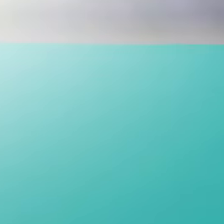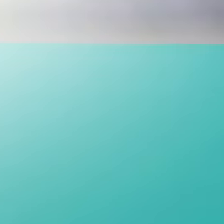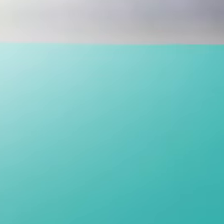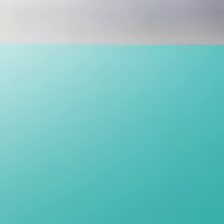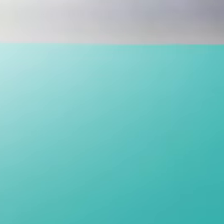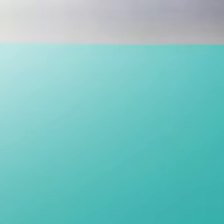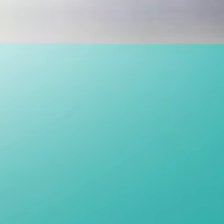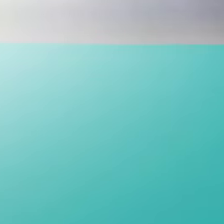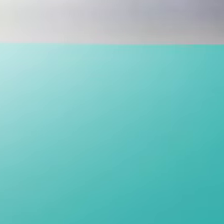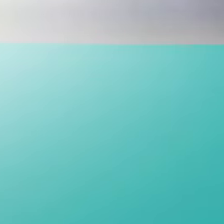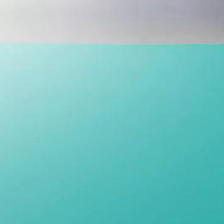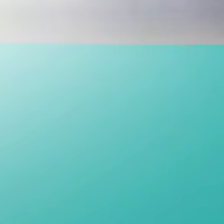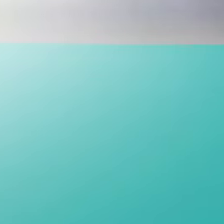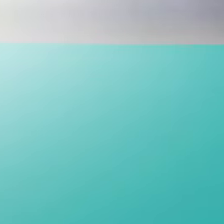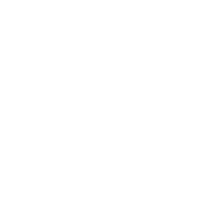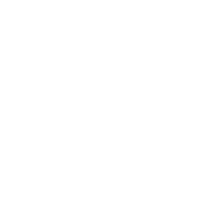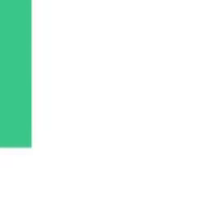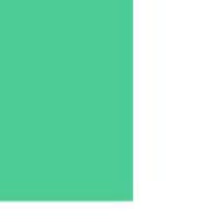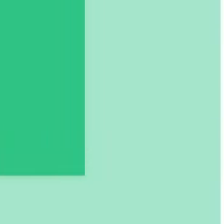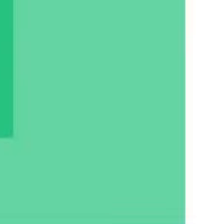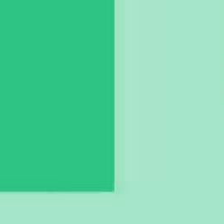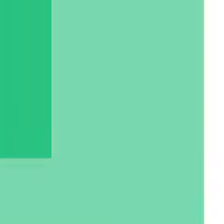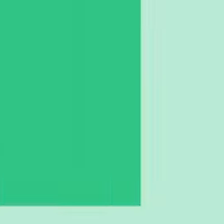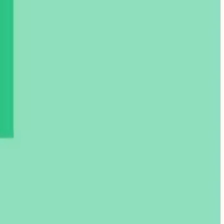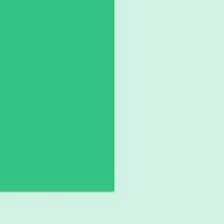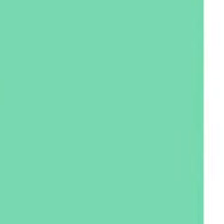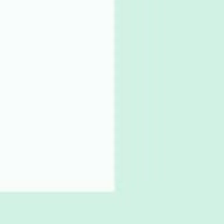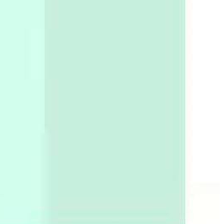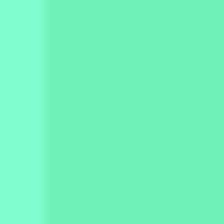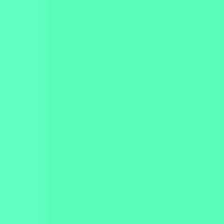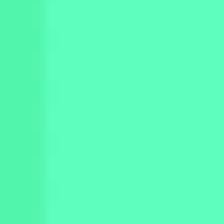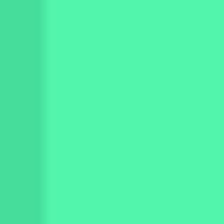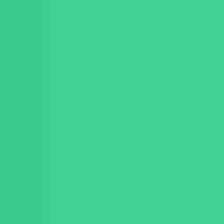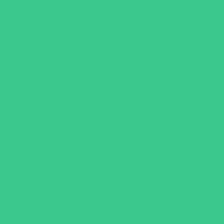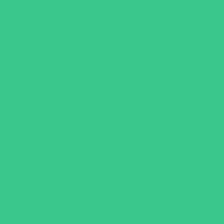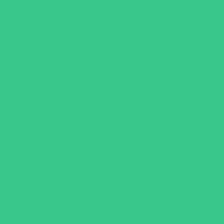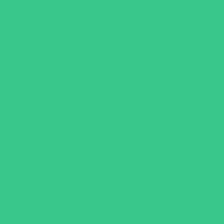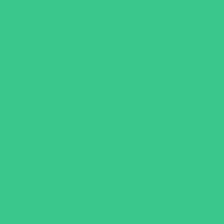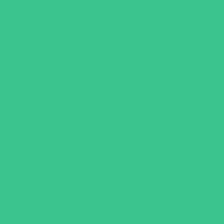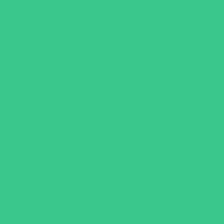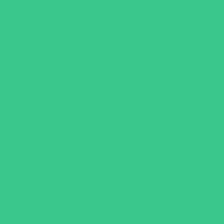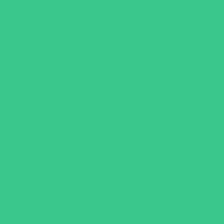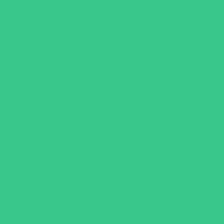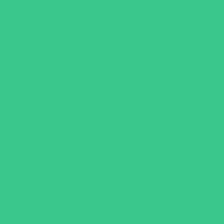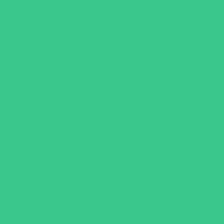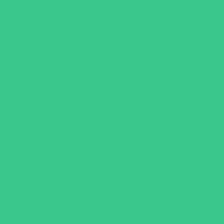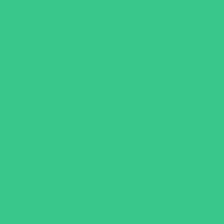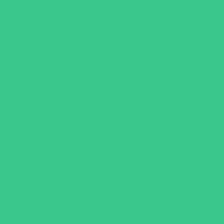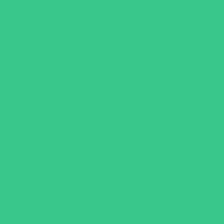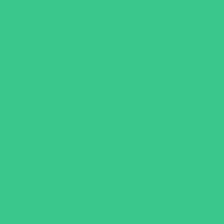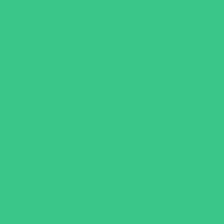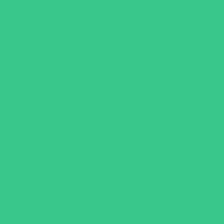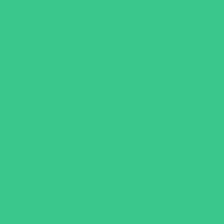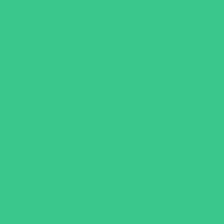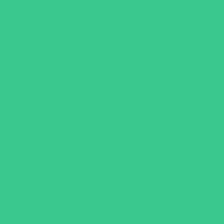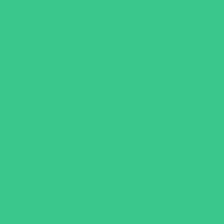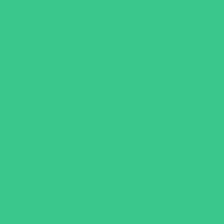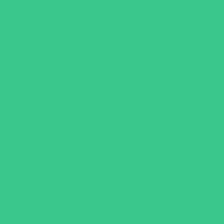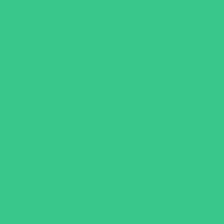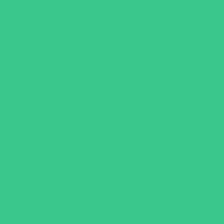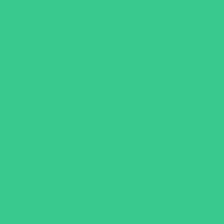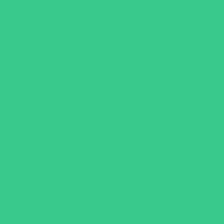tien cura locura Qué les importa si mi vida es una locura miran todos y se